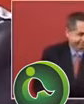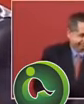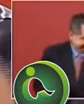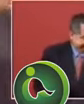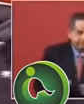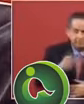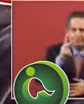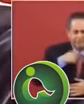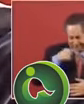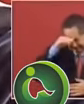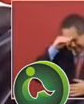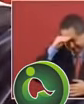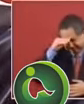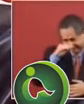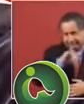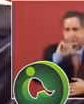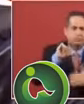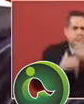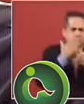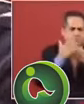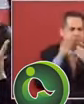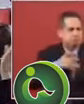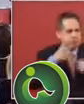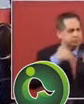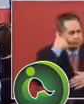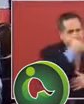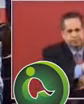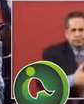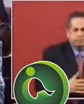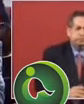pero tenía yo pensado hacerlo ahora en la mañana.